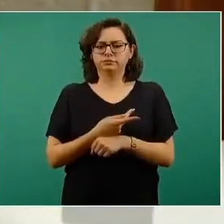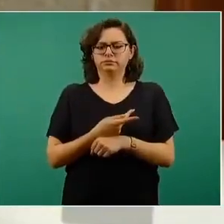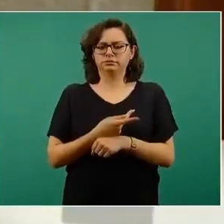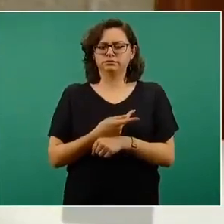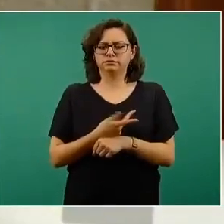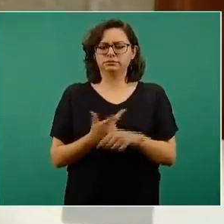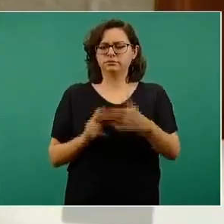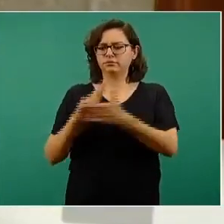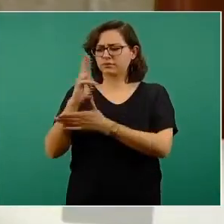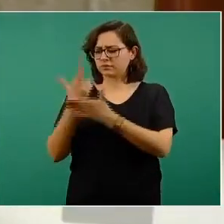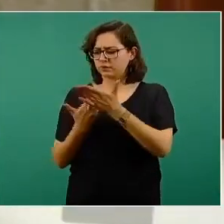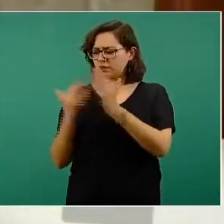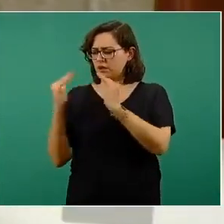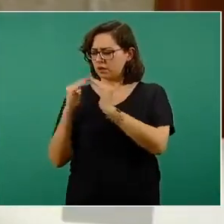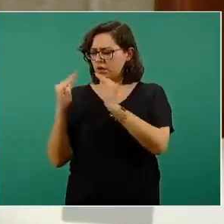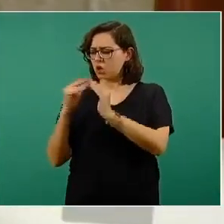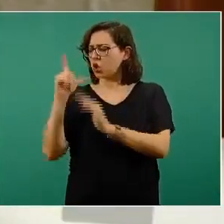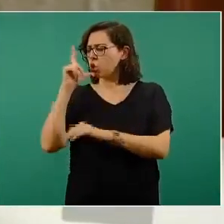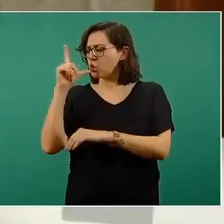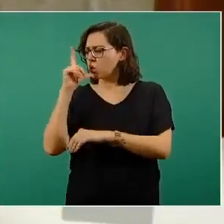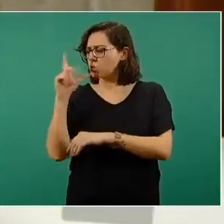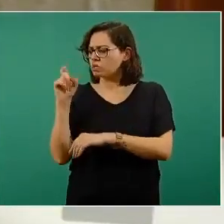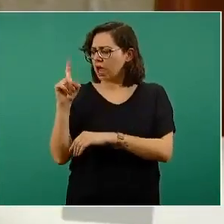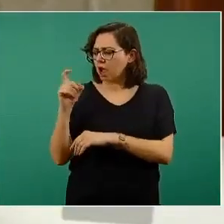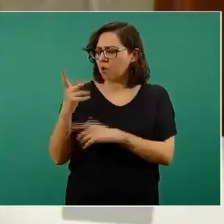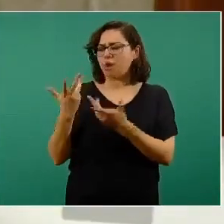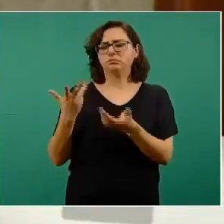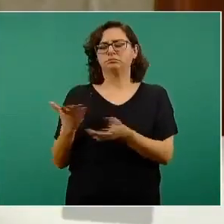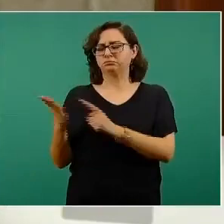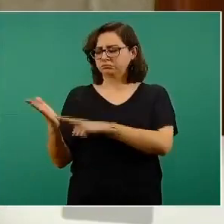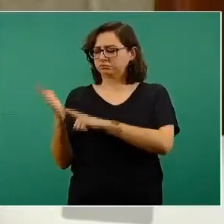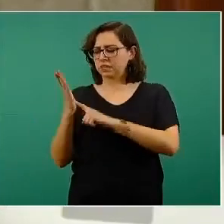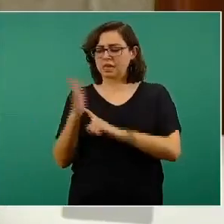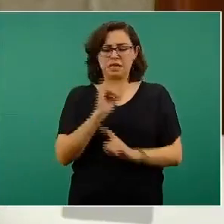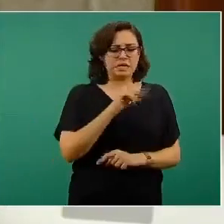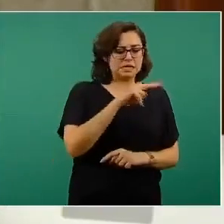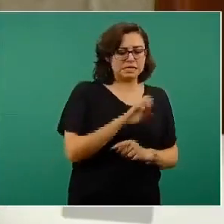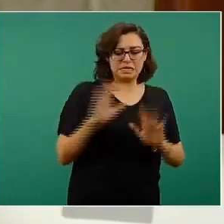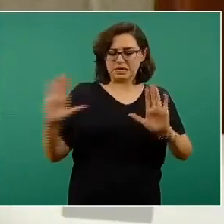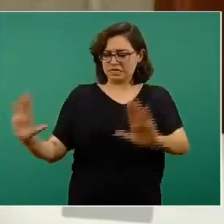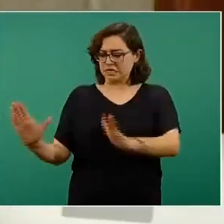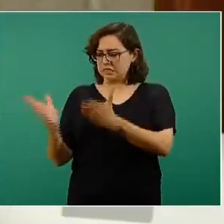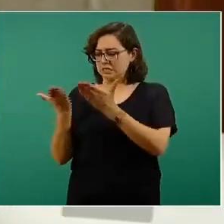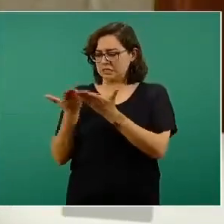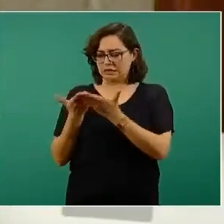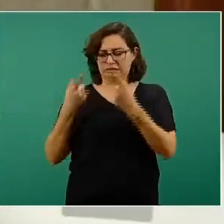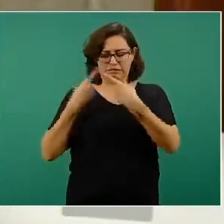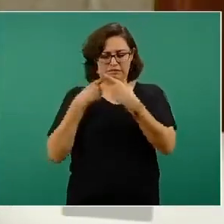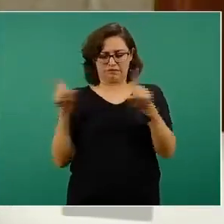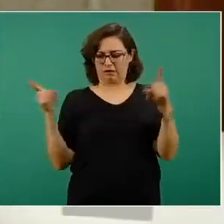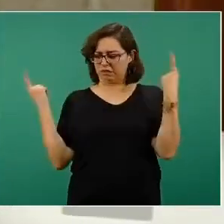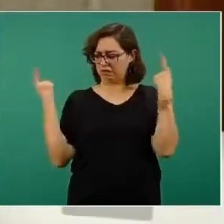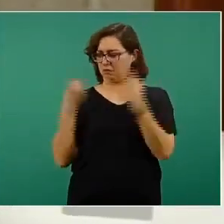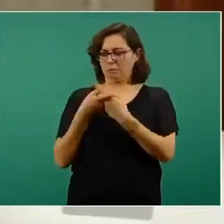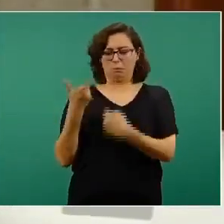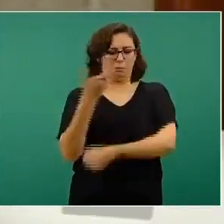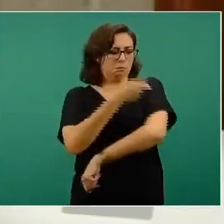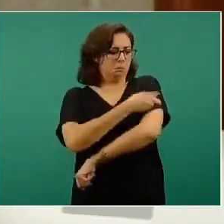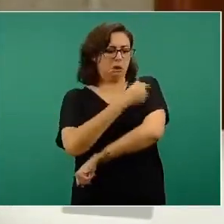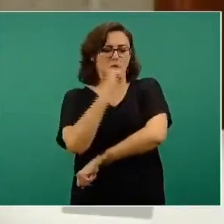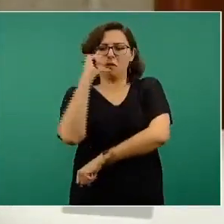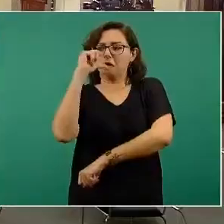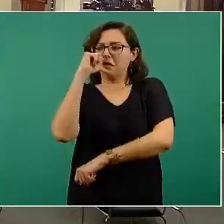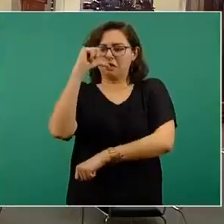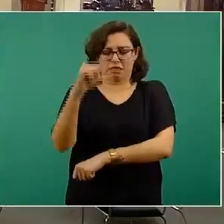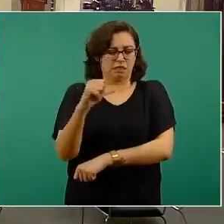porque están rentando en el lugar en donde están viviendo ahorita, no los llegan a vacunar. Entonces, ya después de ser